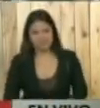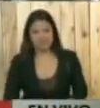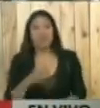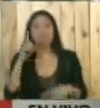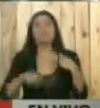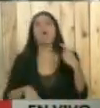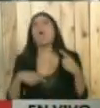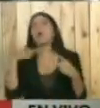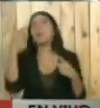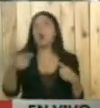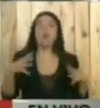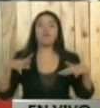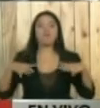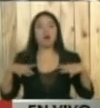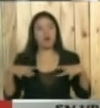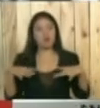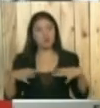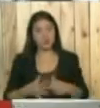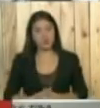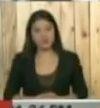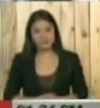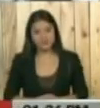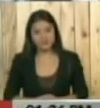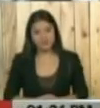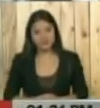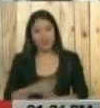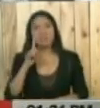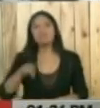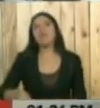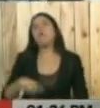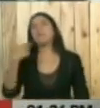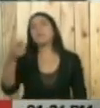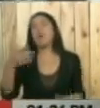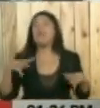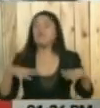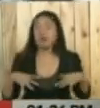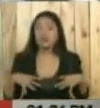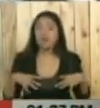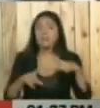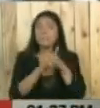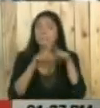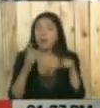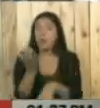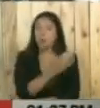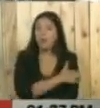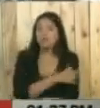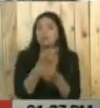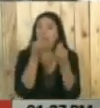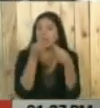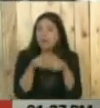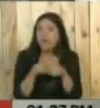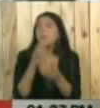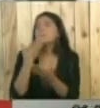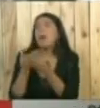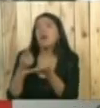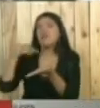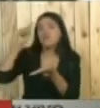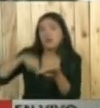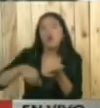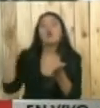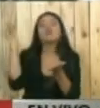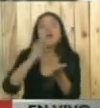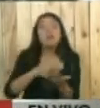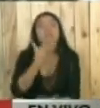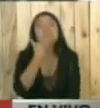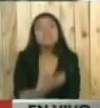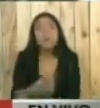Después vendrán las vacaciones. Después vendrán las vacaciones y los escuálidos tratando de recoger firmas. Volverá a llegar